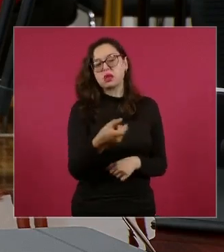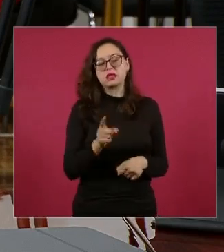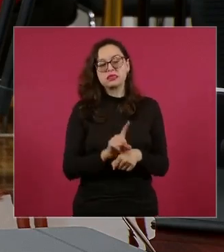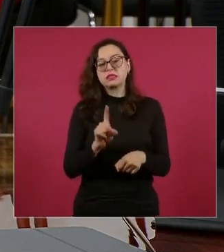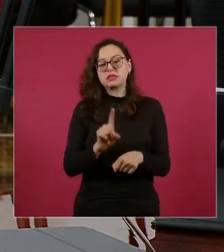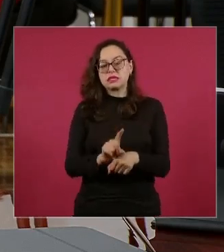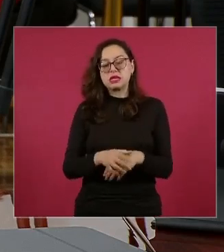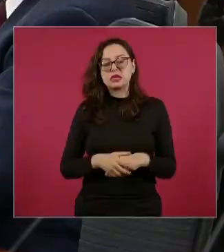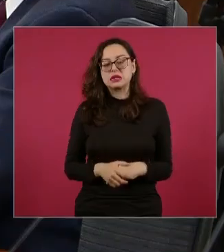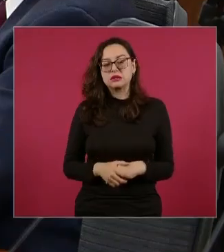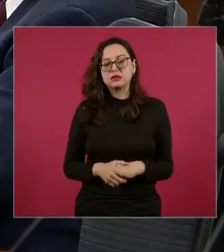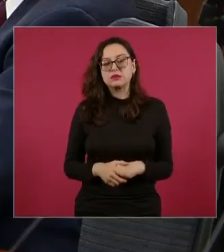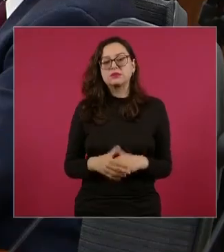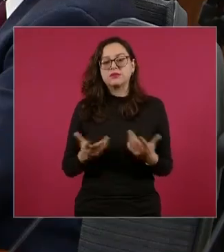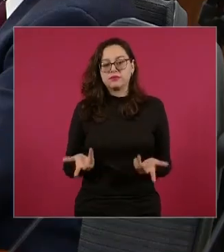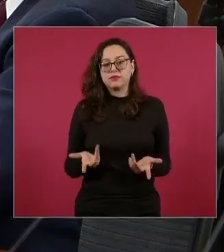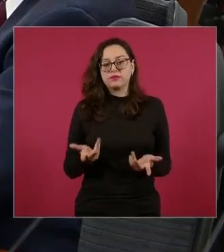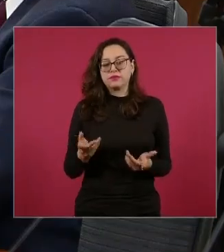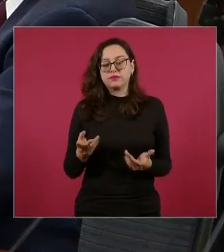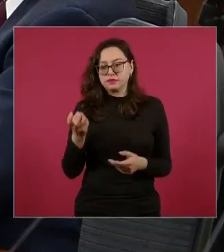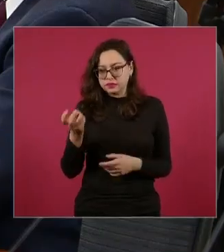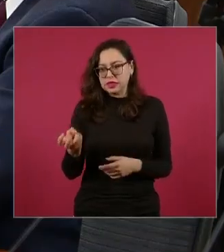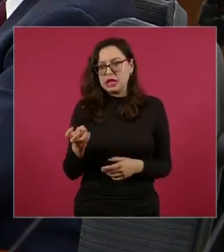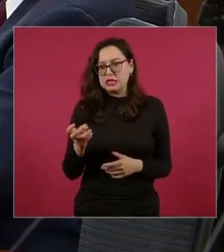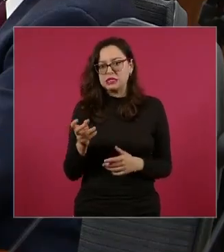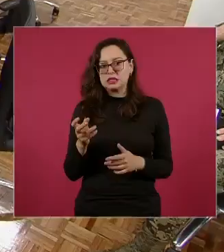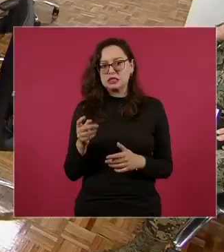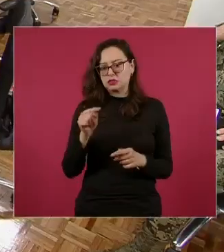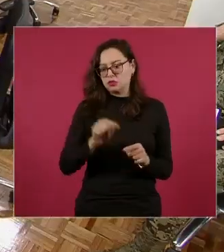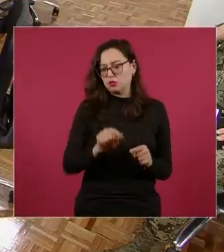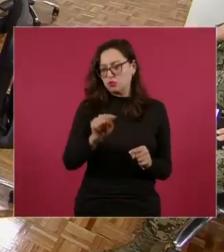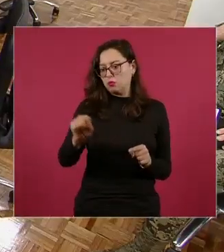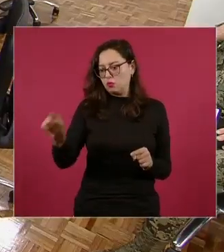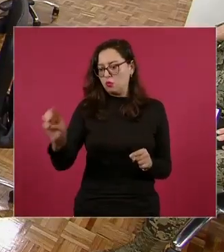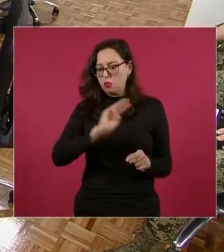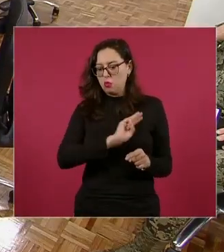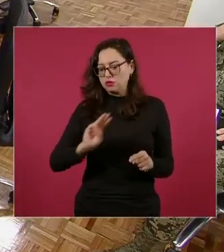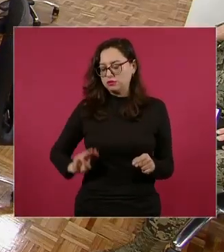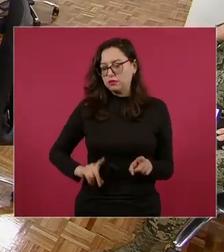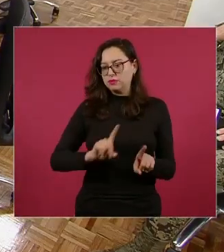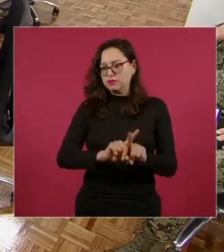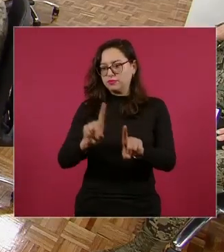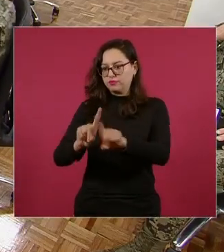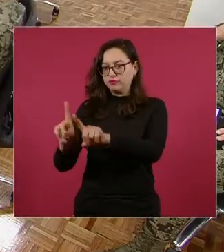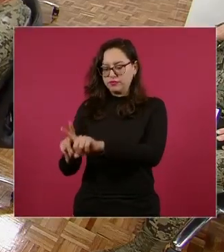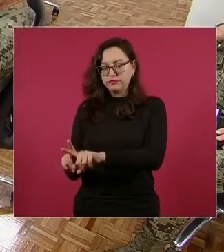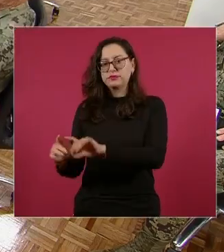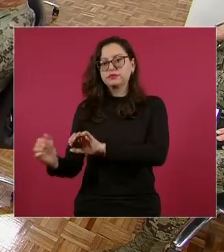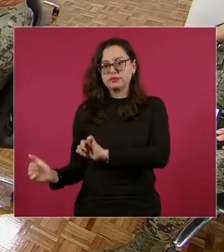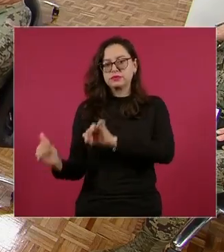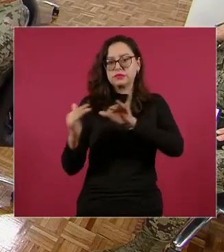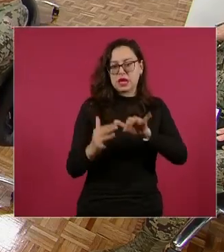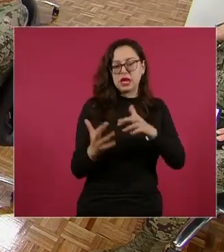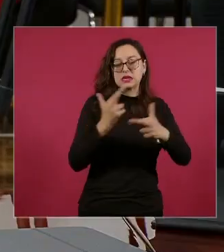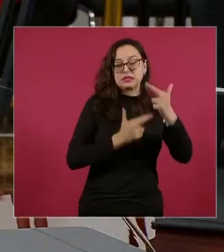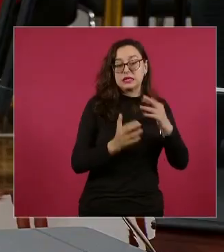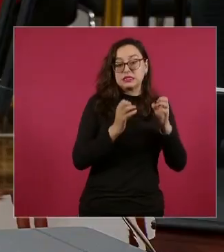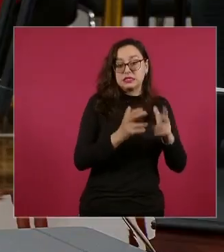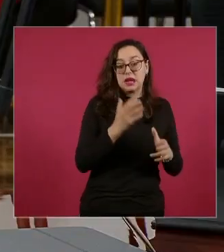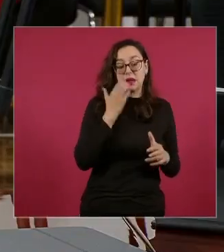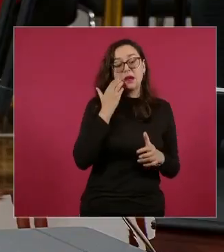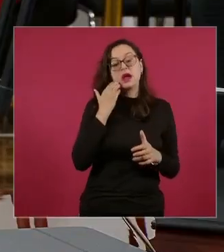18 a Monterrico y 9 en Jocotitán. pero la parte que más nos interesa